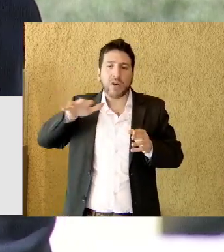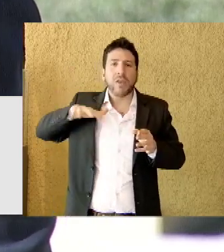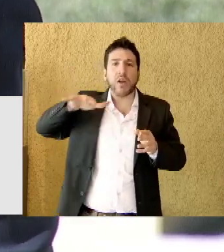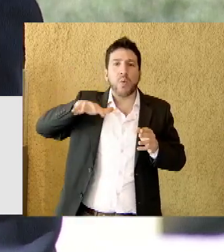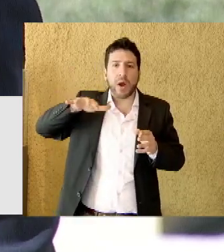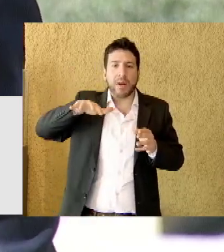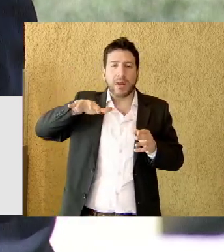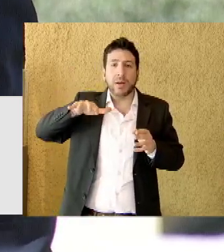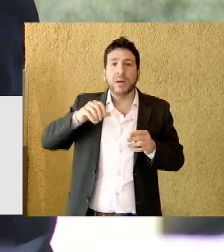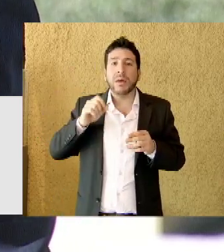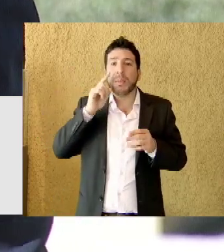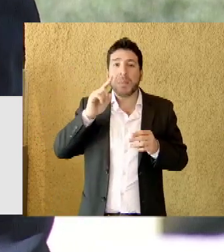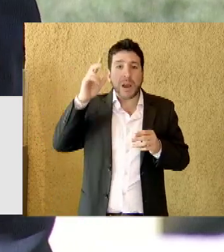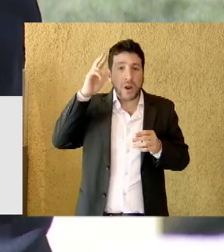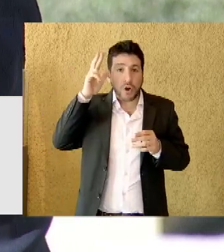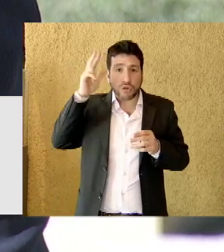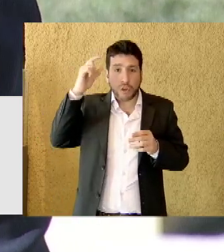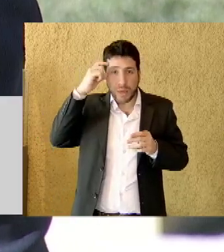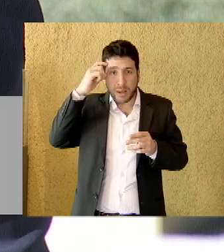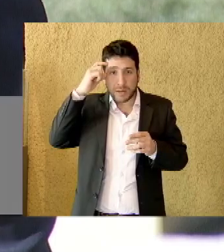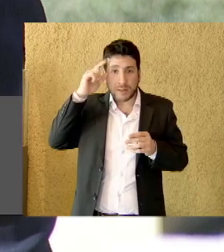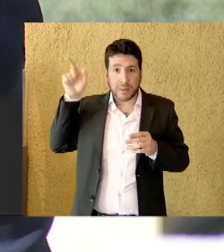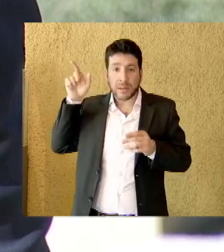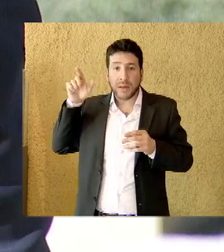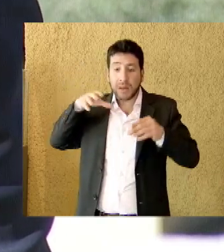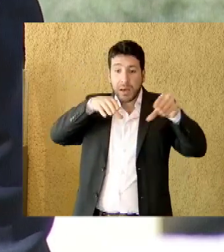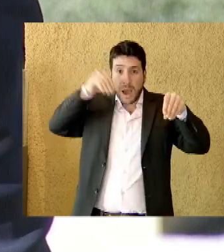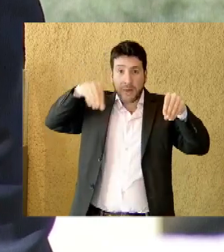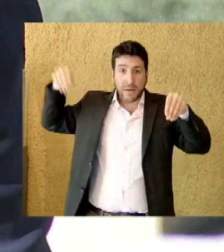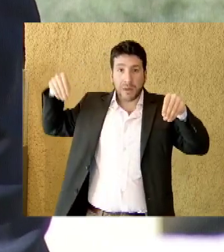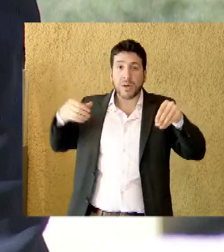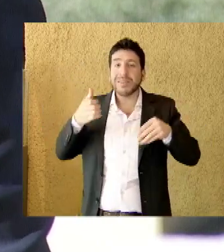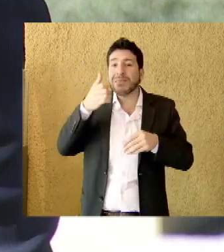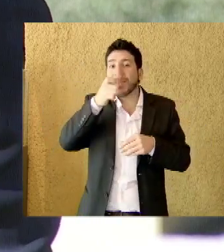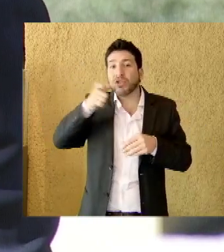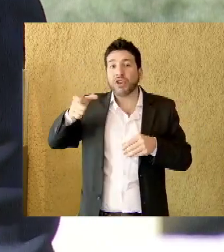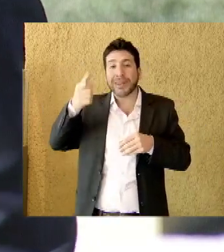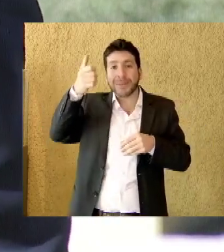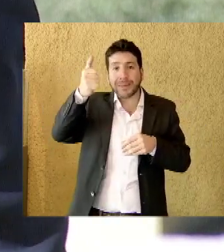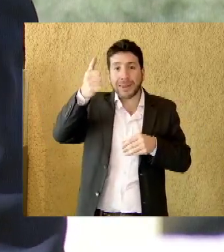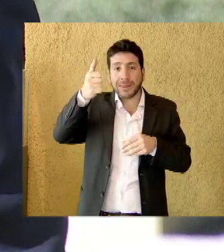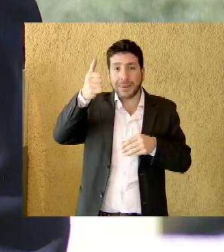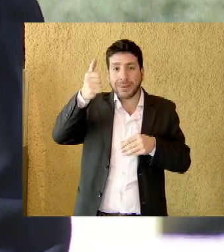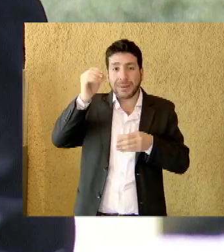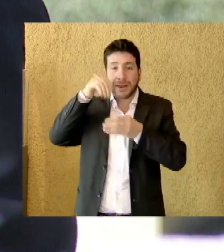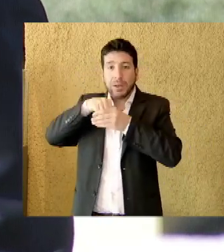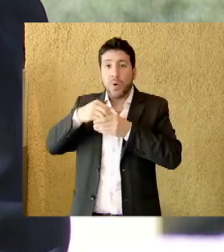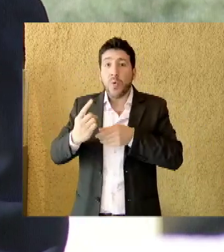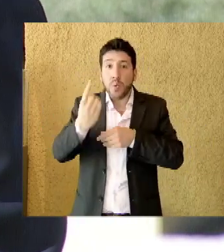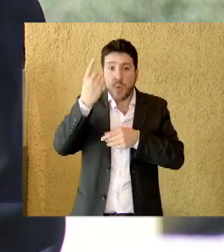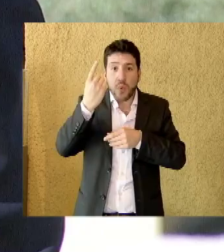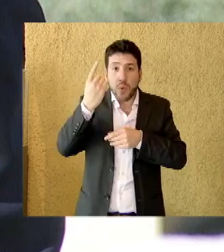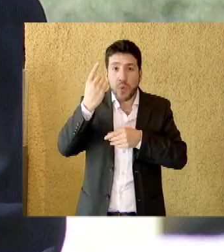Ese cabildo, en 1810, estaba constituido por 6 personas, de las cuales uno era de